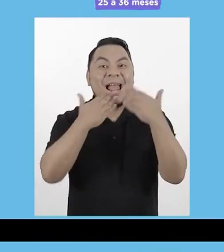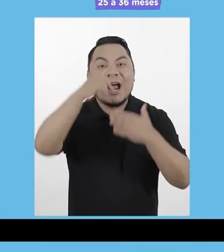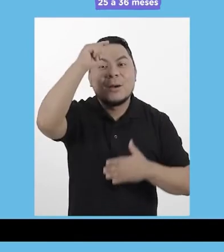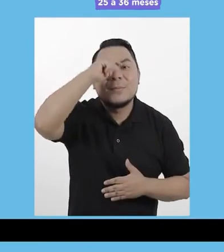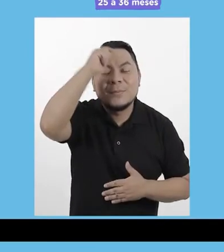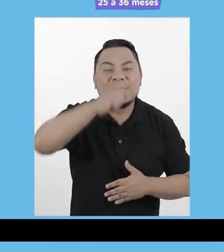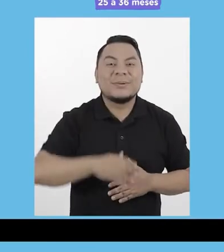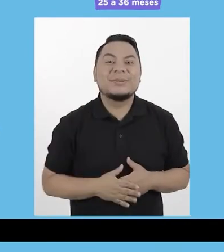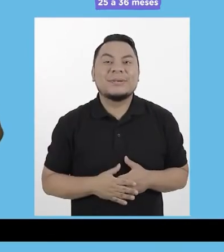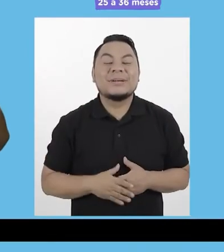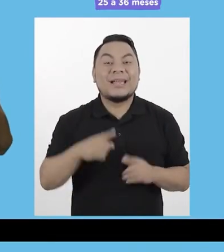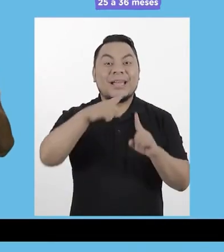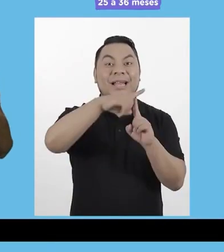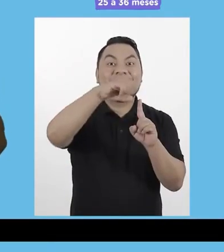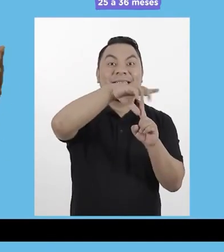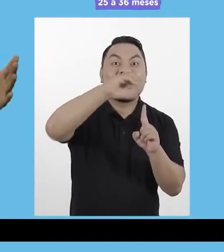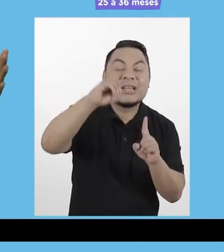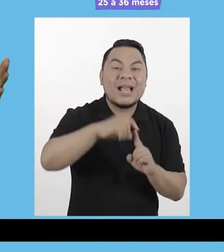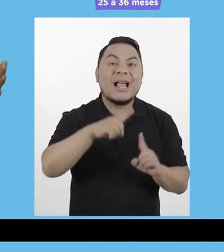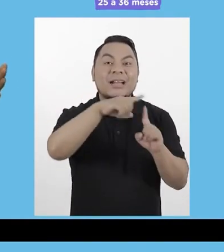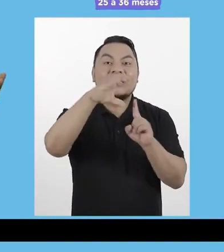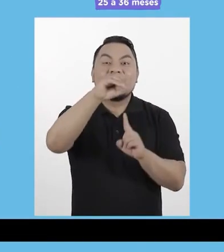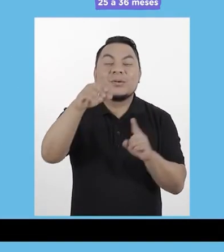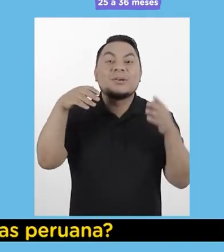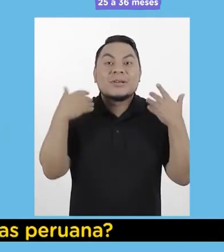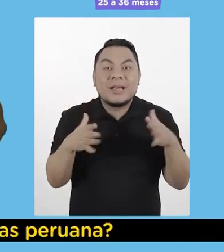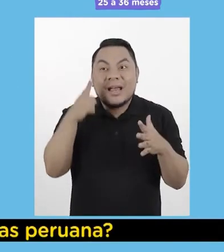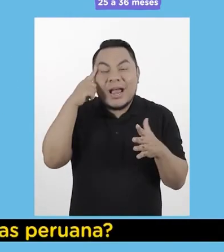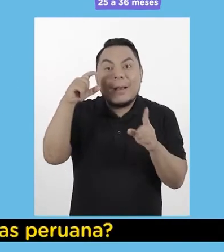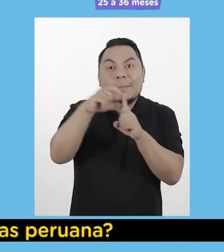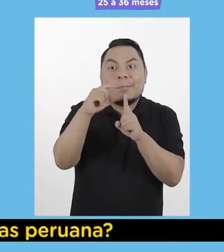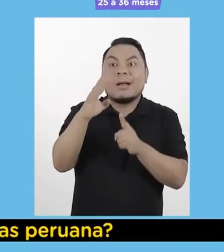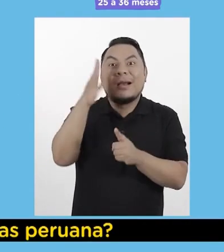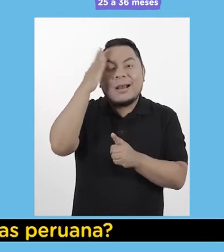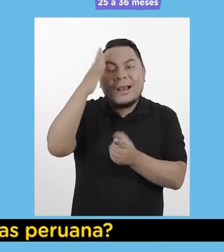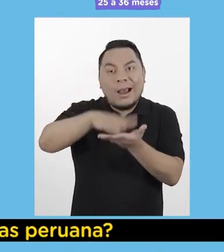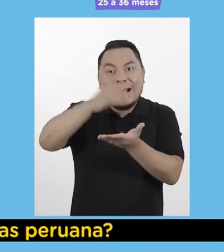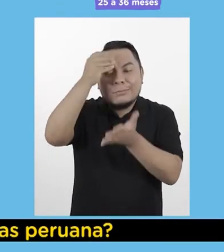¡Gracias, Paul! ¡Tita! ¡Tito! ¿Ya